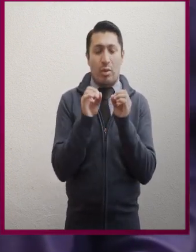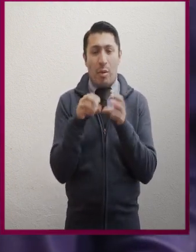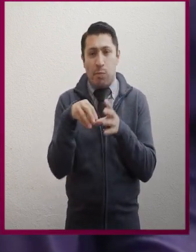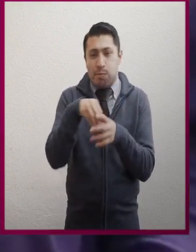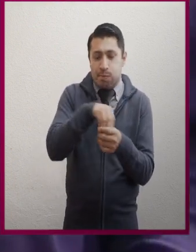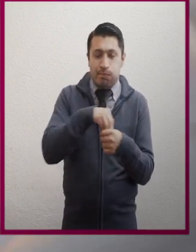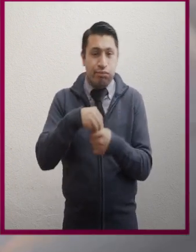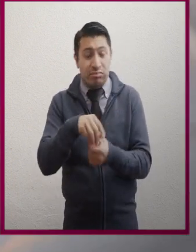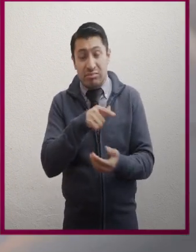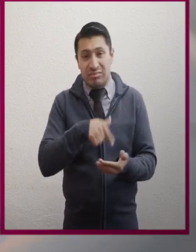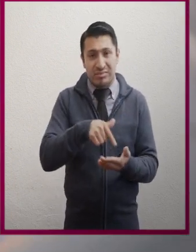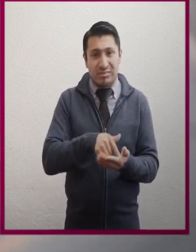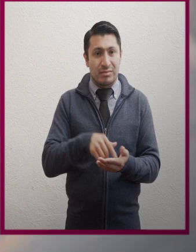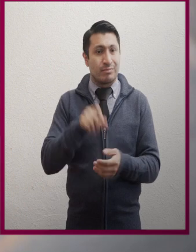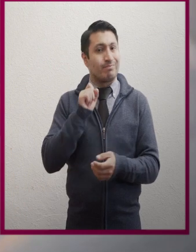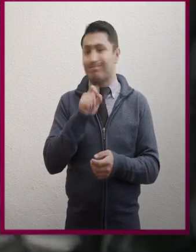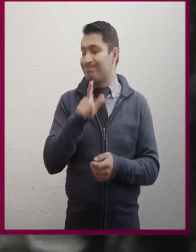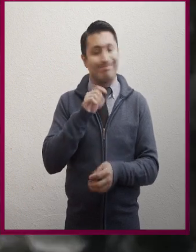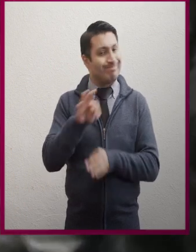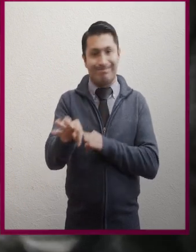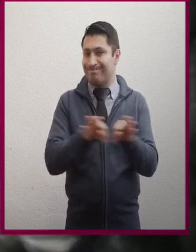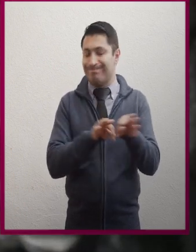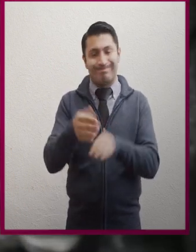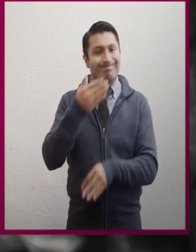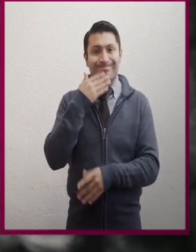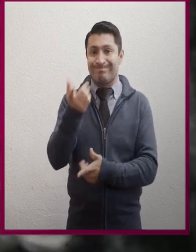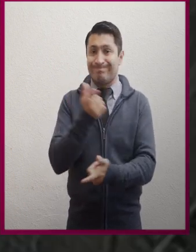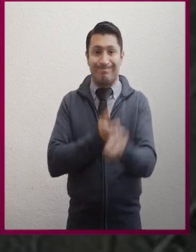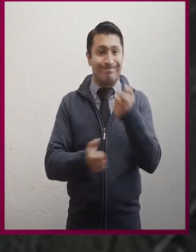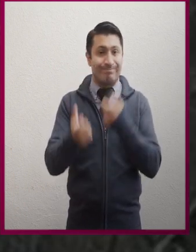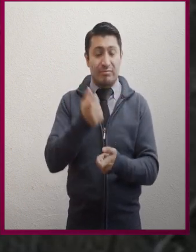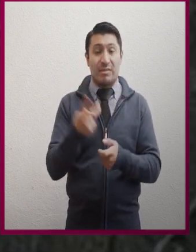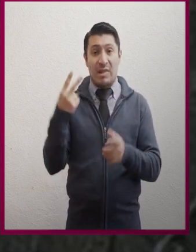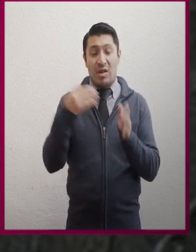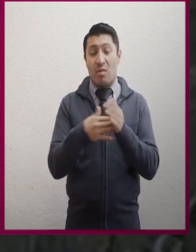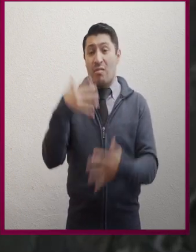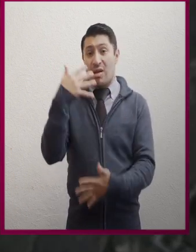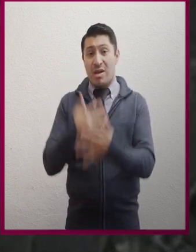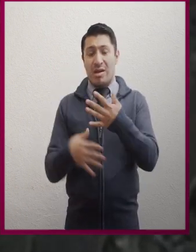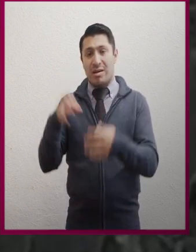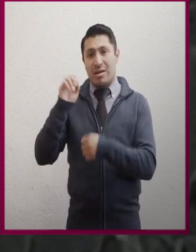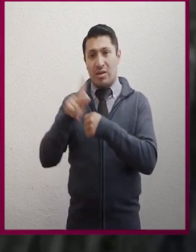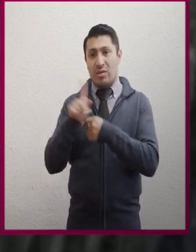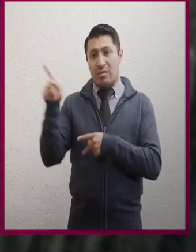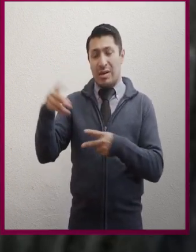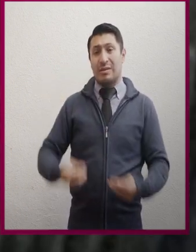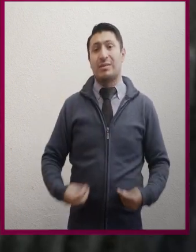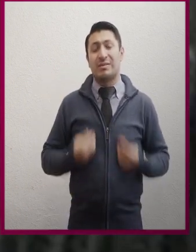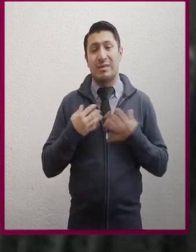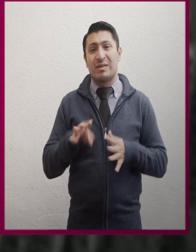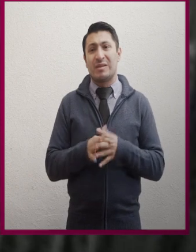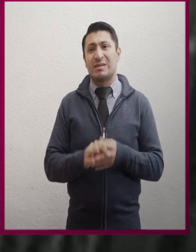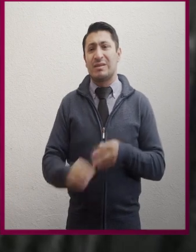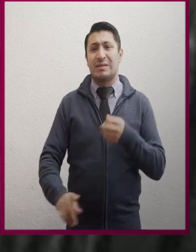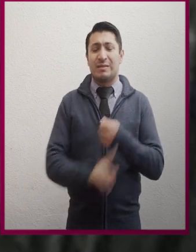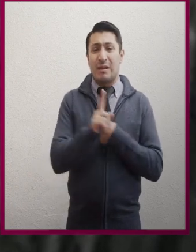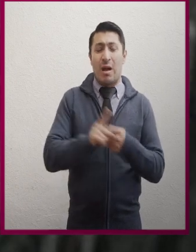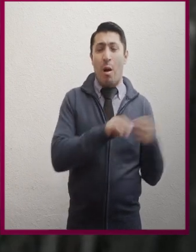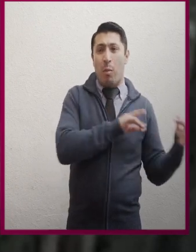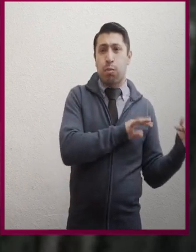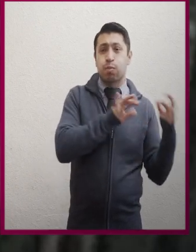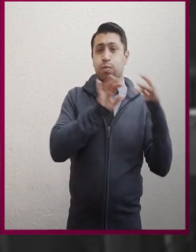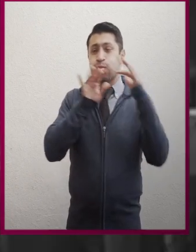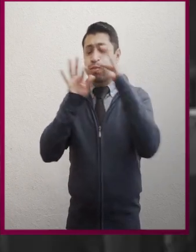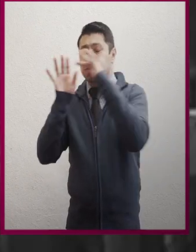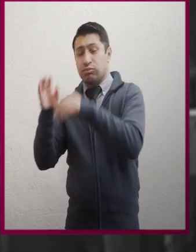manera legal para sostenerse. En 2015, Europa vivió una de sus crisis migratorias más fuertes debido al